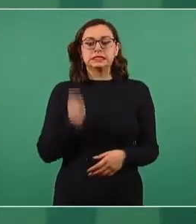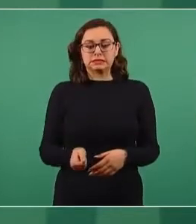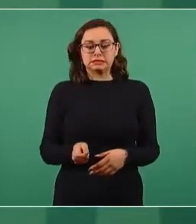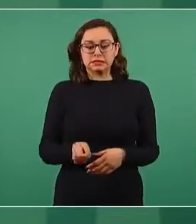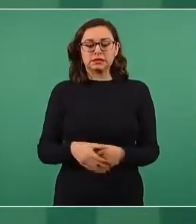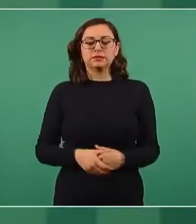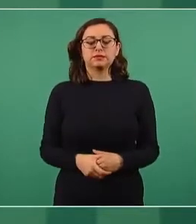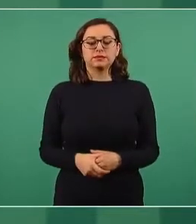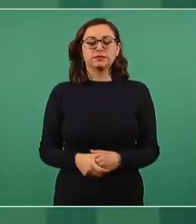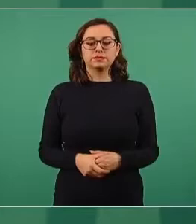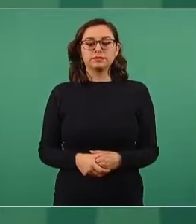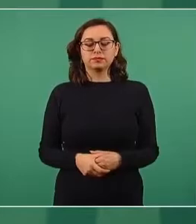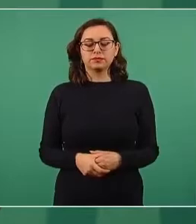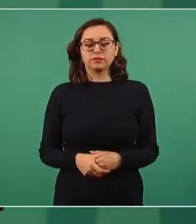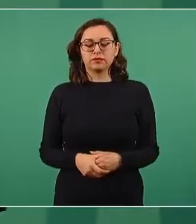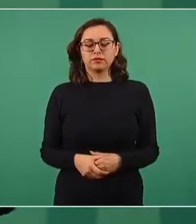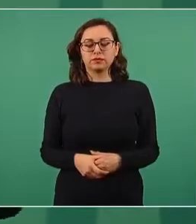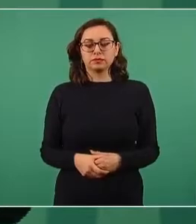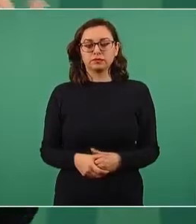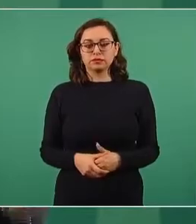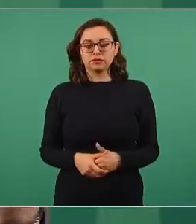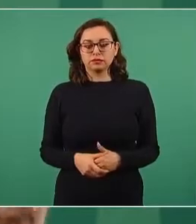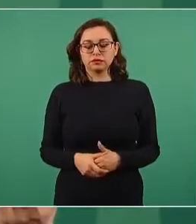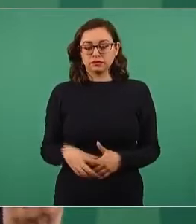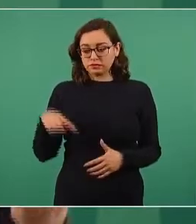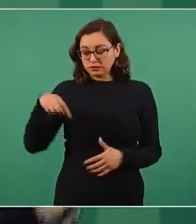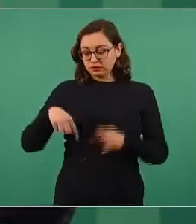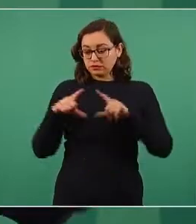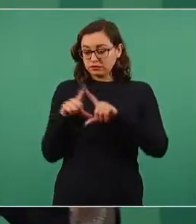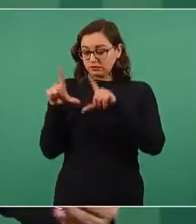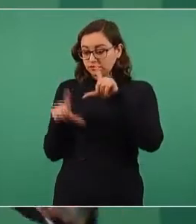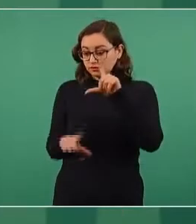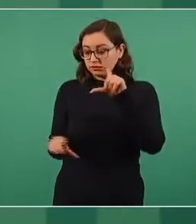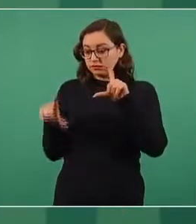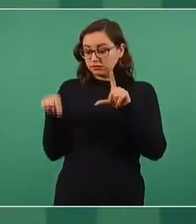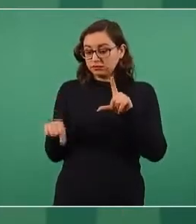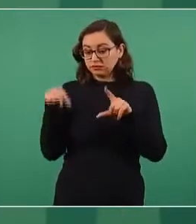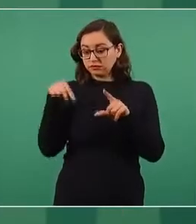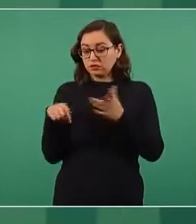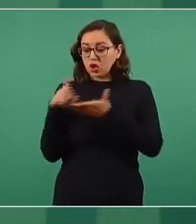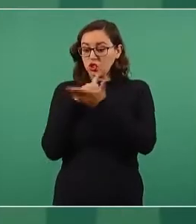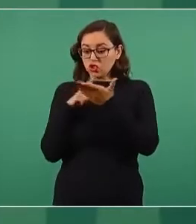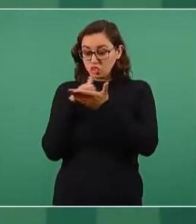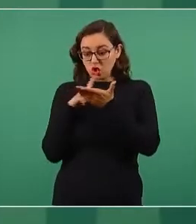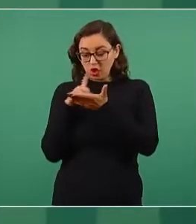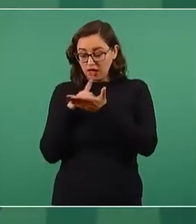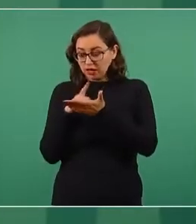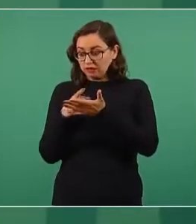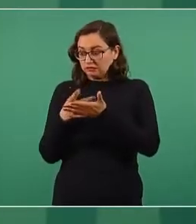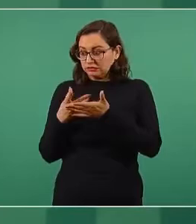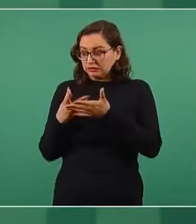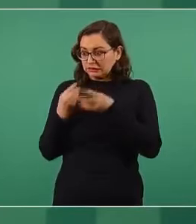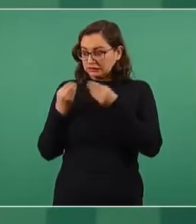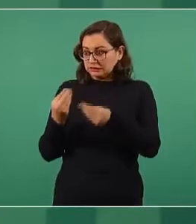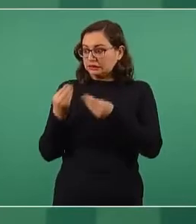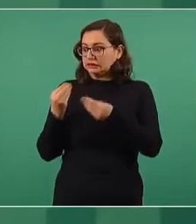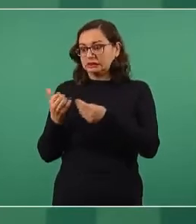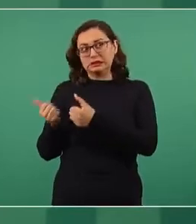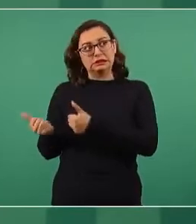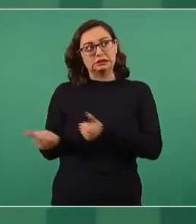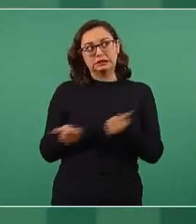así como México tiene que hacer muchas cosas para reducir la producción y trasiego de drogas a Estados Unidos